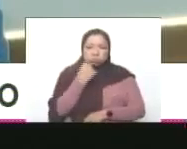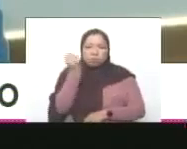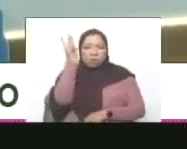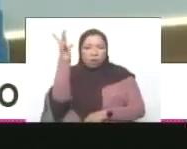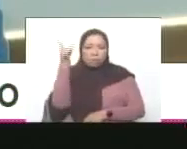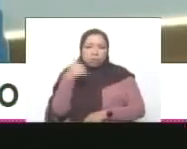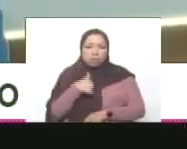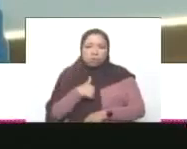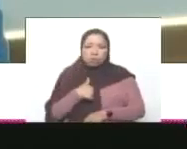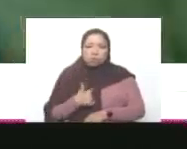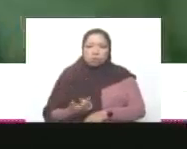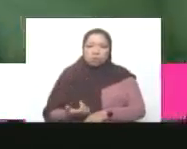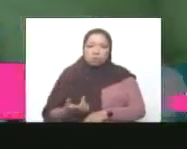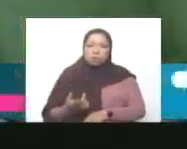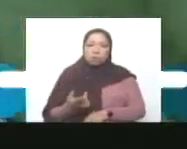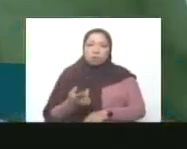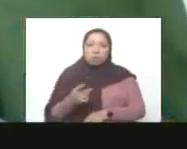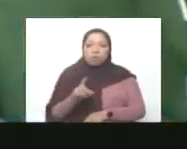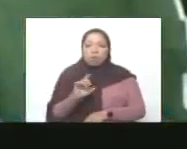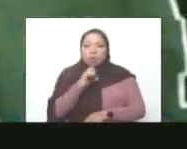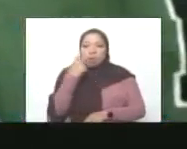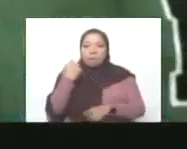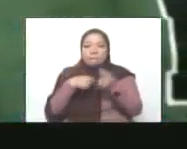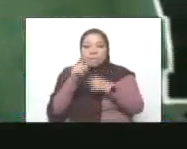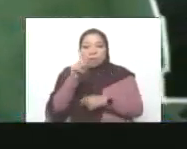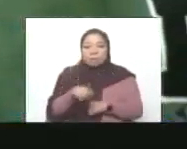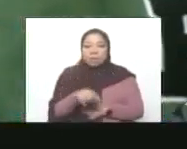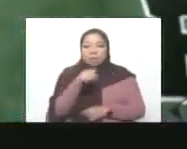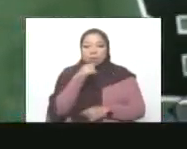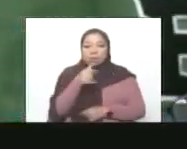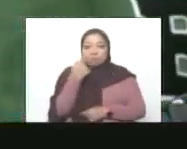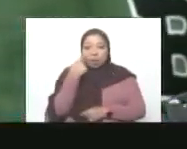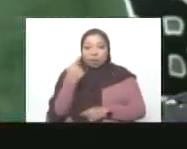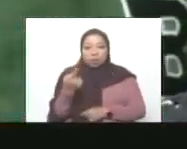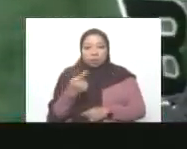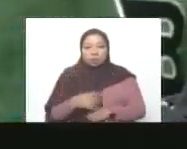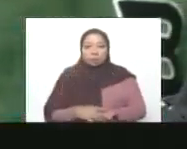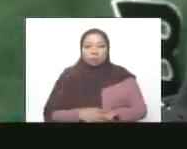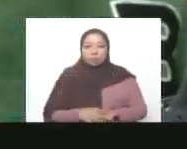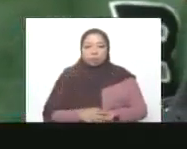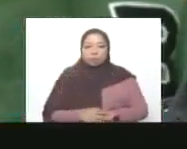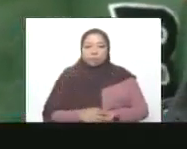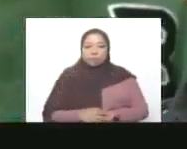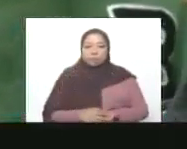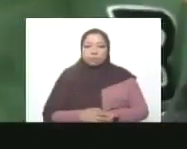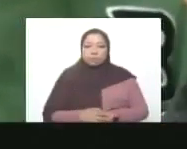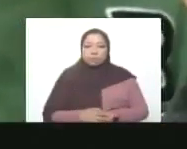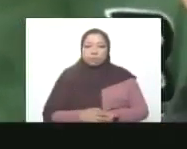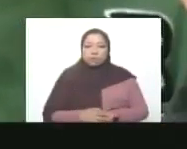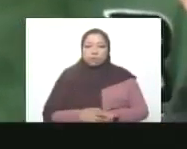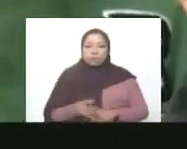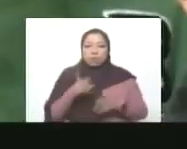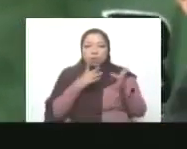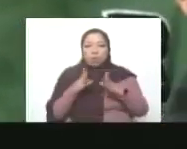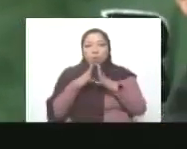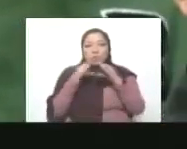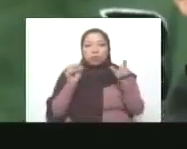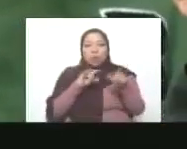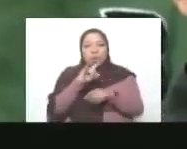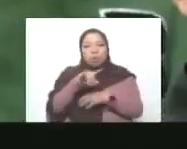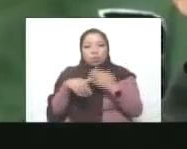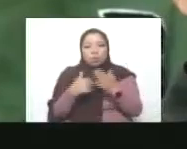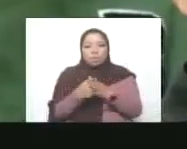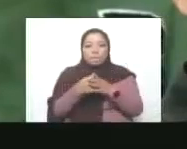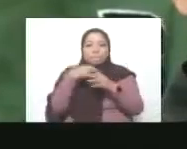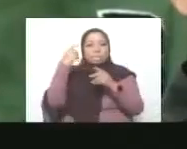invento. Lo veo por los medios también y trato de traerlo todos los lunes para que